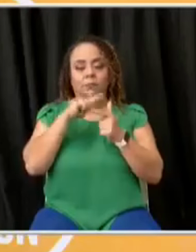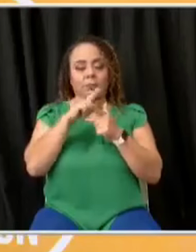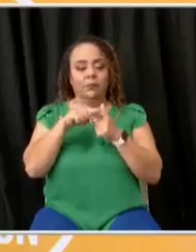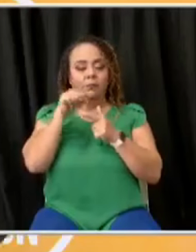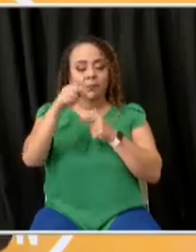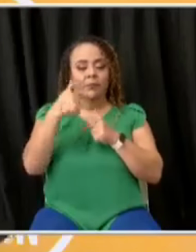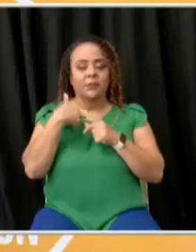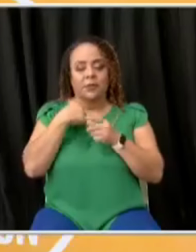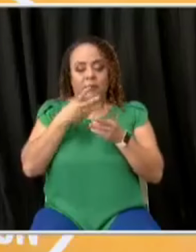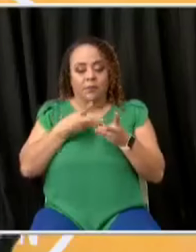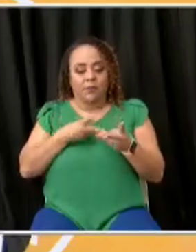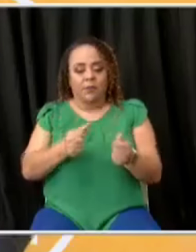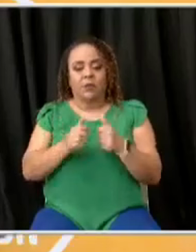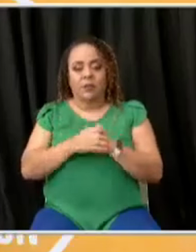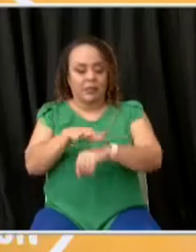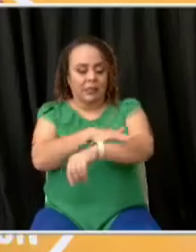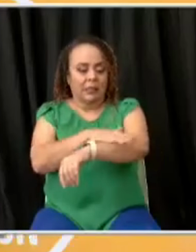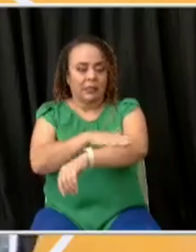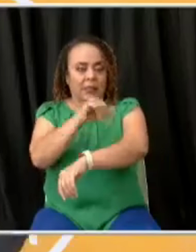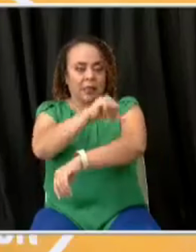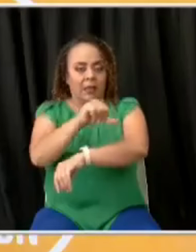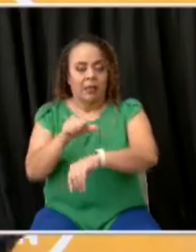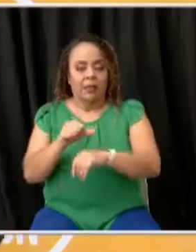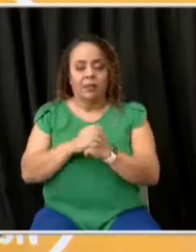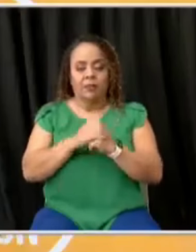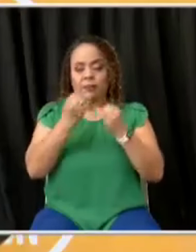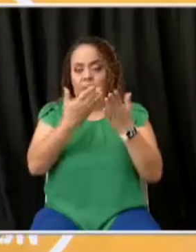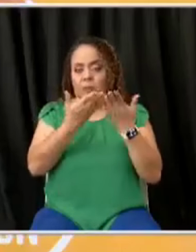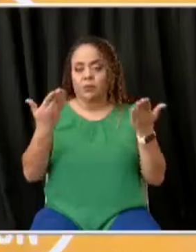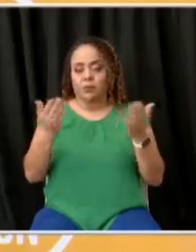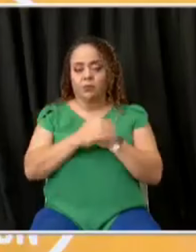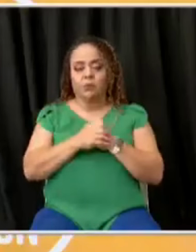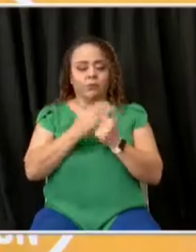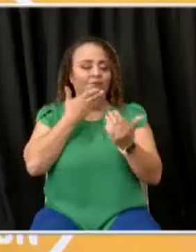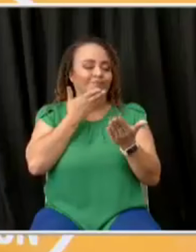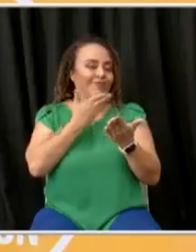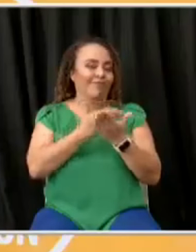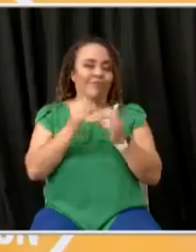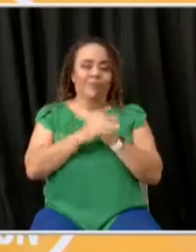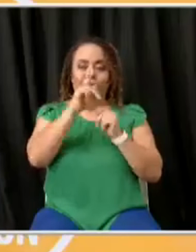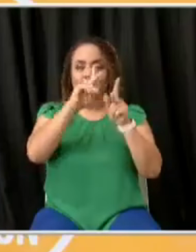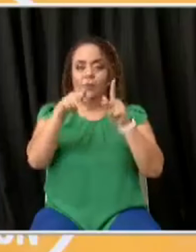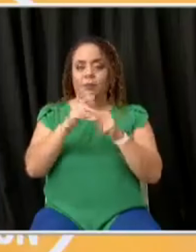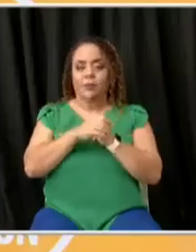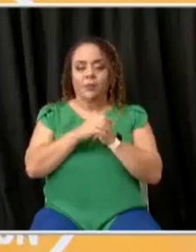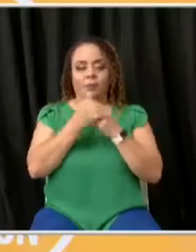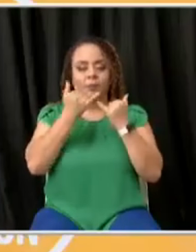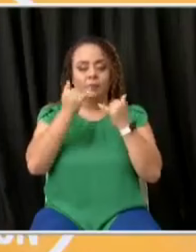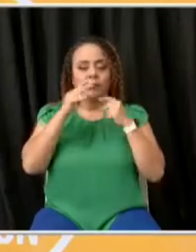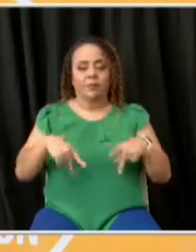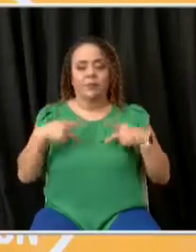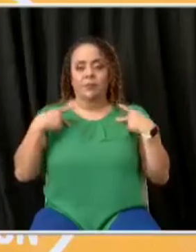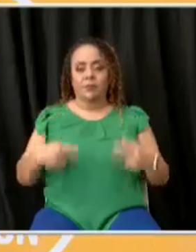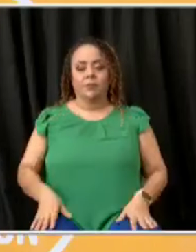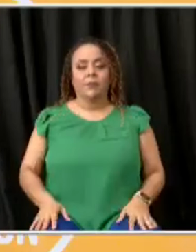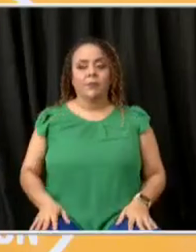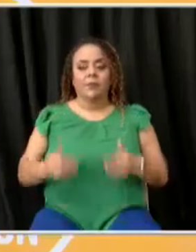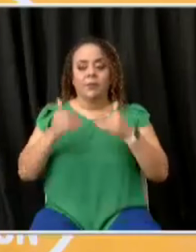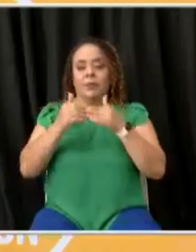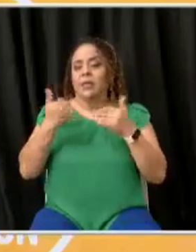tiene fluidos, líquidos en la piel, hidratación y muchas cosas que son mucho mejores que una persona que ya pasó la